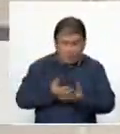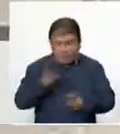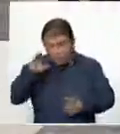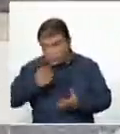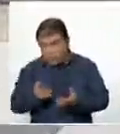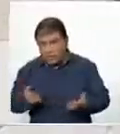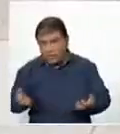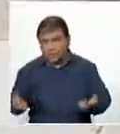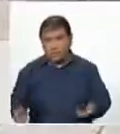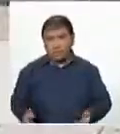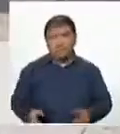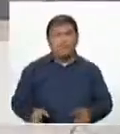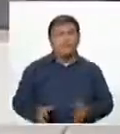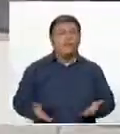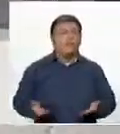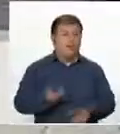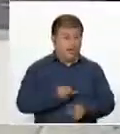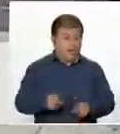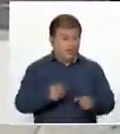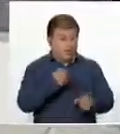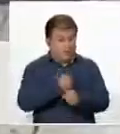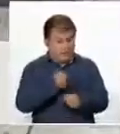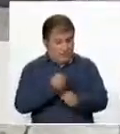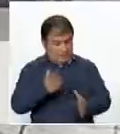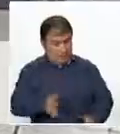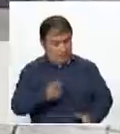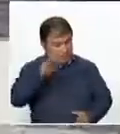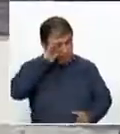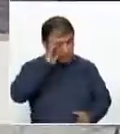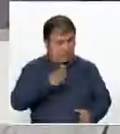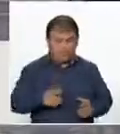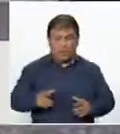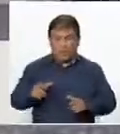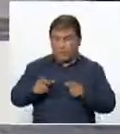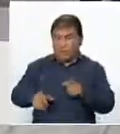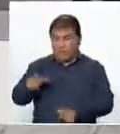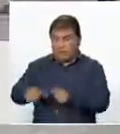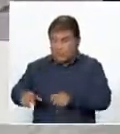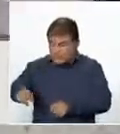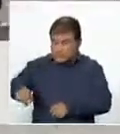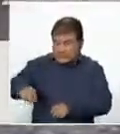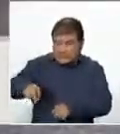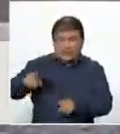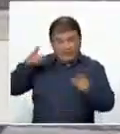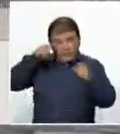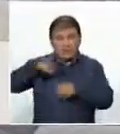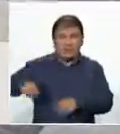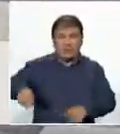elementos. Mientras ellos trabajan, las personas siguen transitando con dificultad en el Jirón de la Unión.